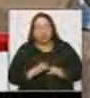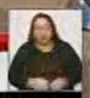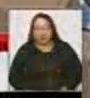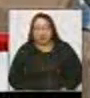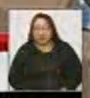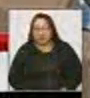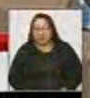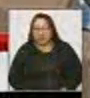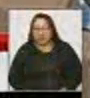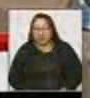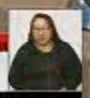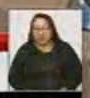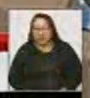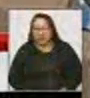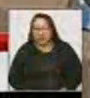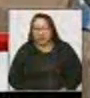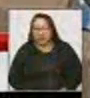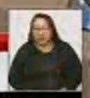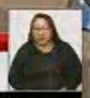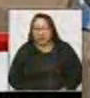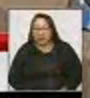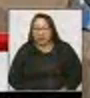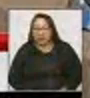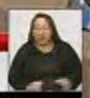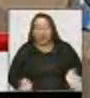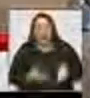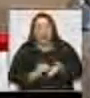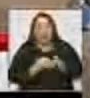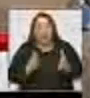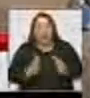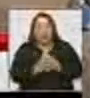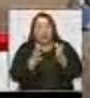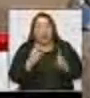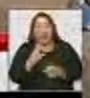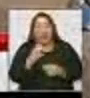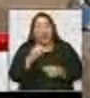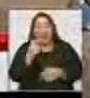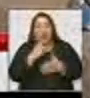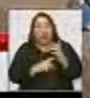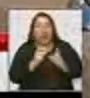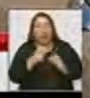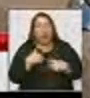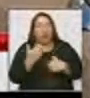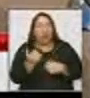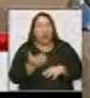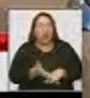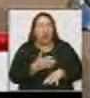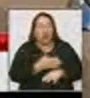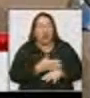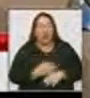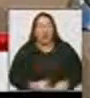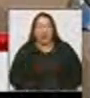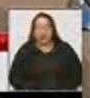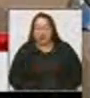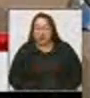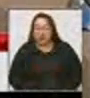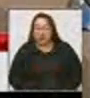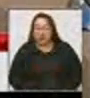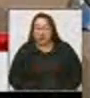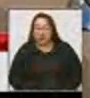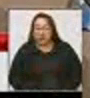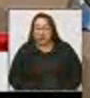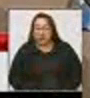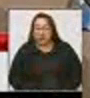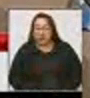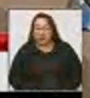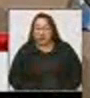que prorrogar el REJA. No estoy seguro si de manera indeterminada, ahí tengo